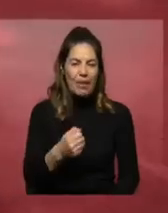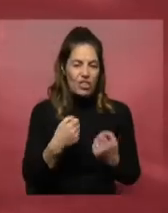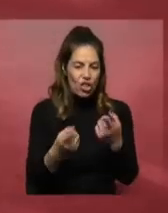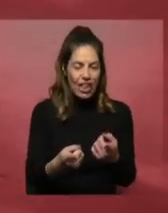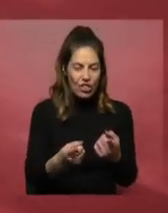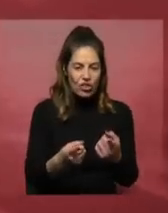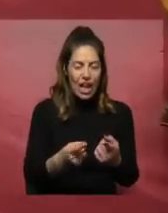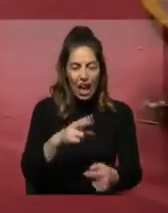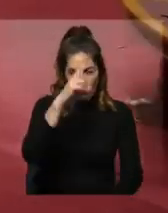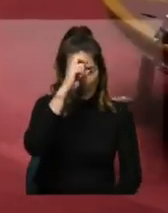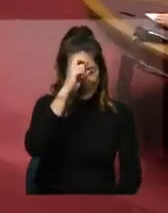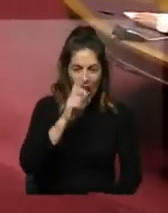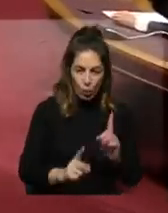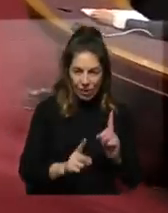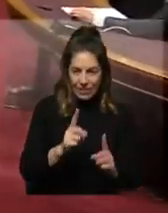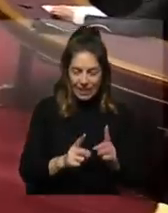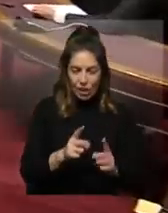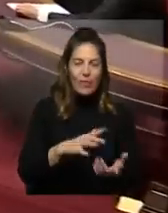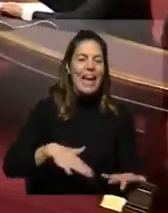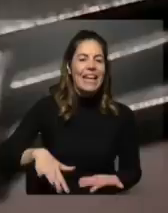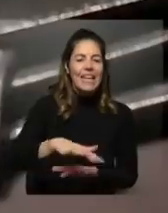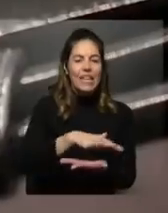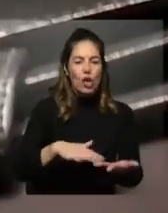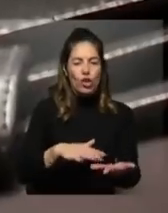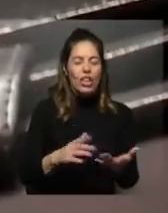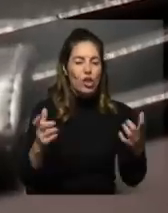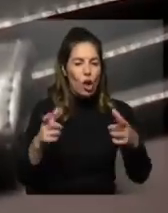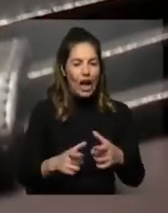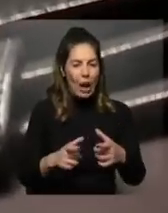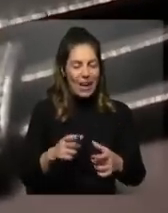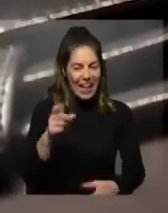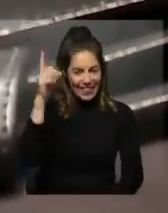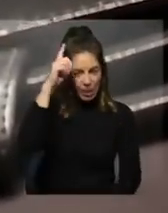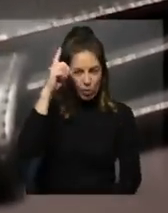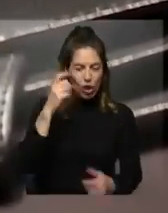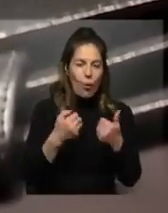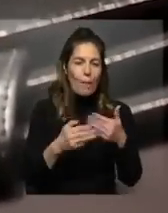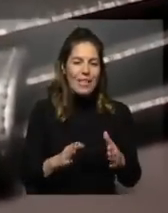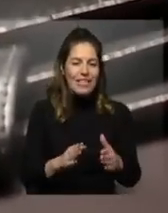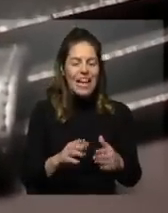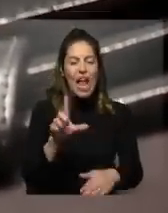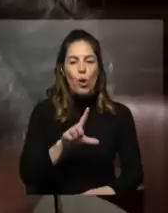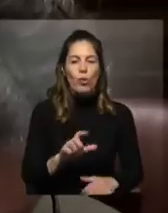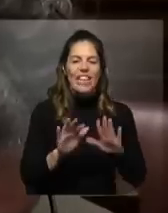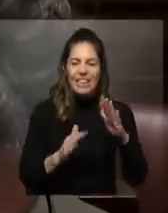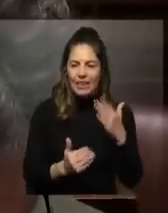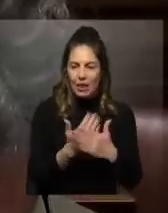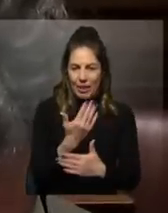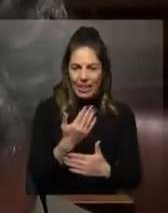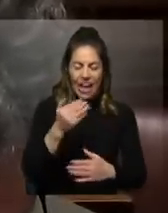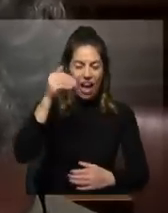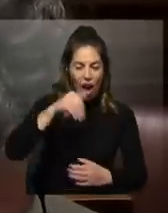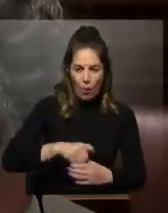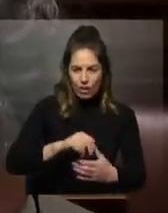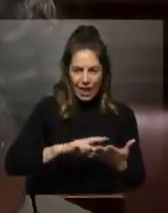Universitario en este contexto el plenario de la cámara de representantes comenzará este lunes sobre las diez de la mañana a votar el proyecto de